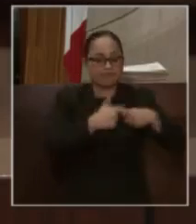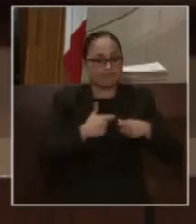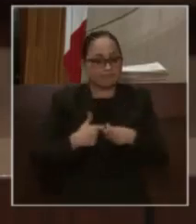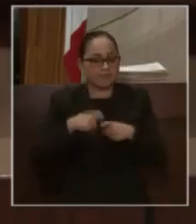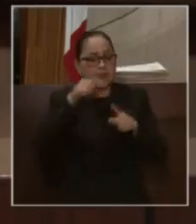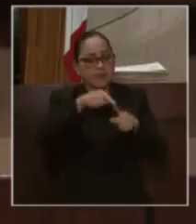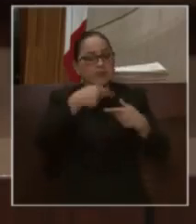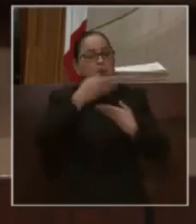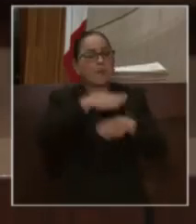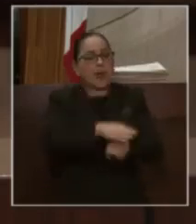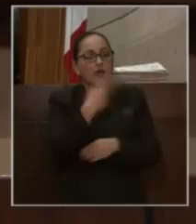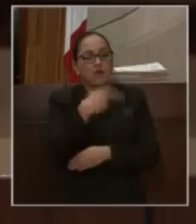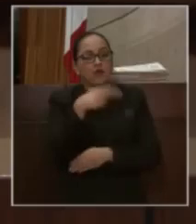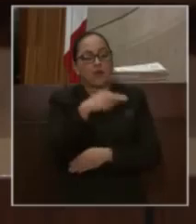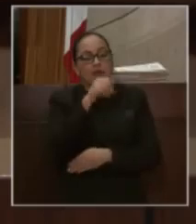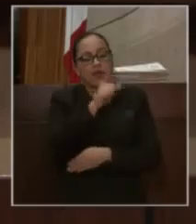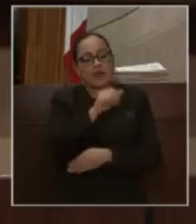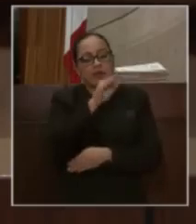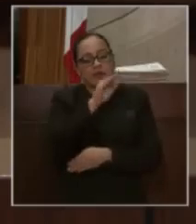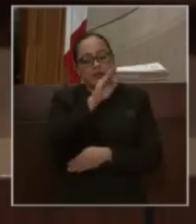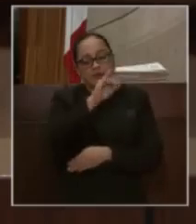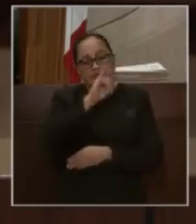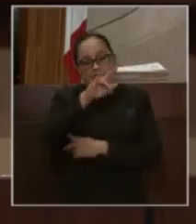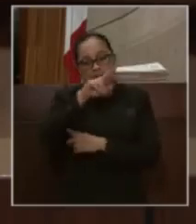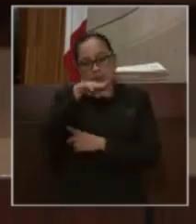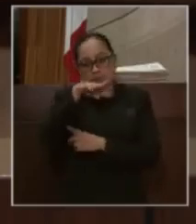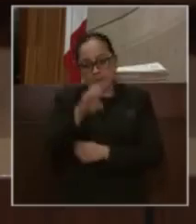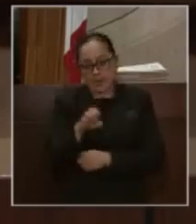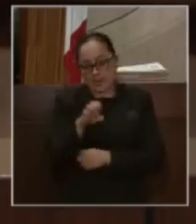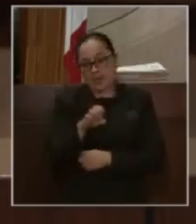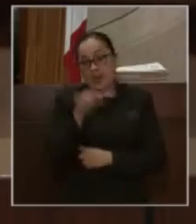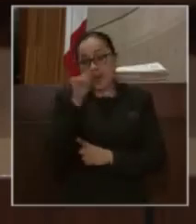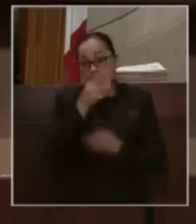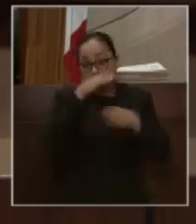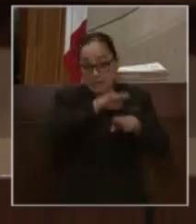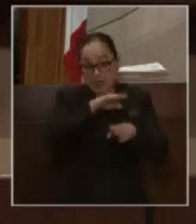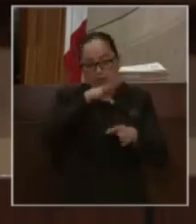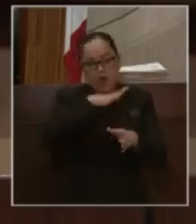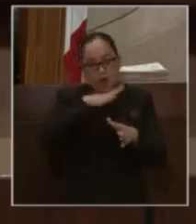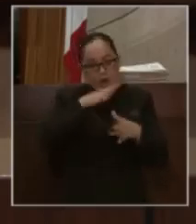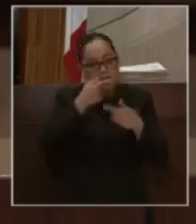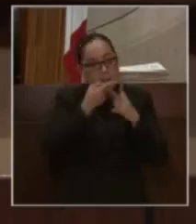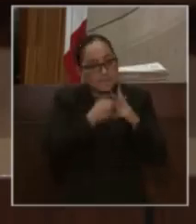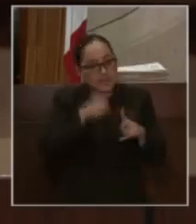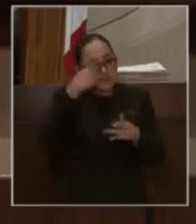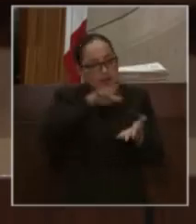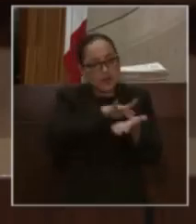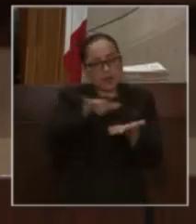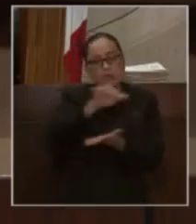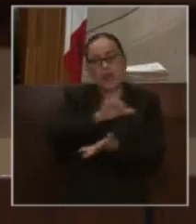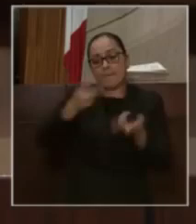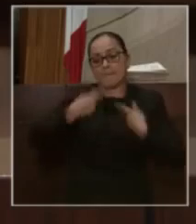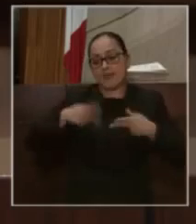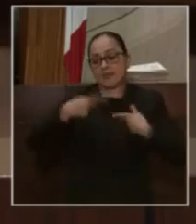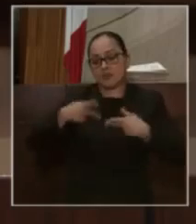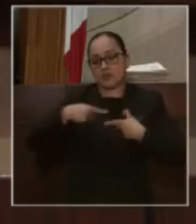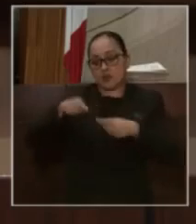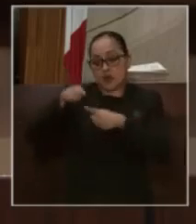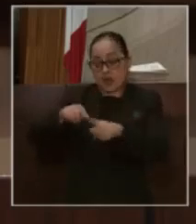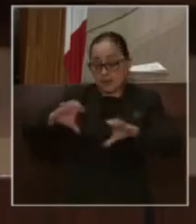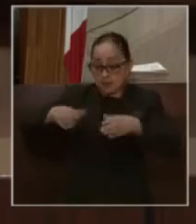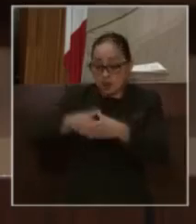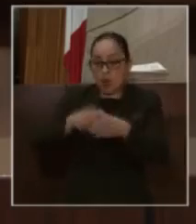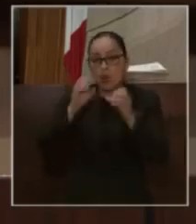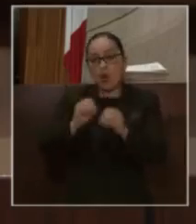banca Afirme, sociedad anónima, por parte de, en apoyo a las personas físicas o